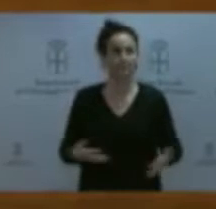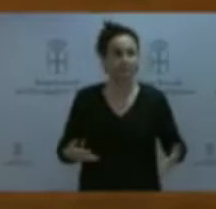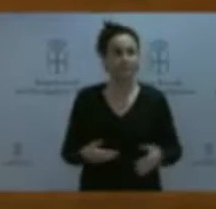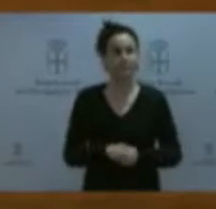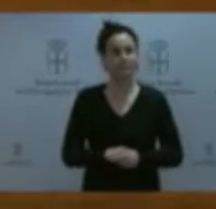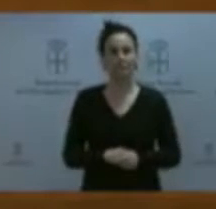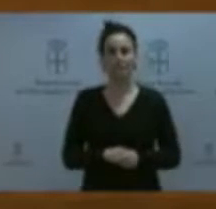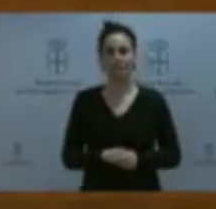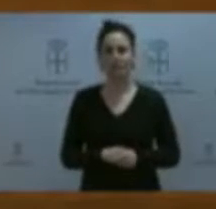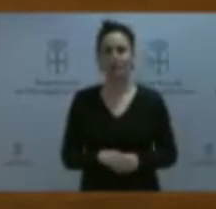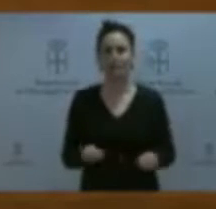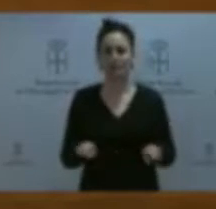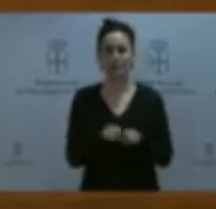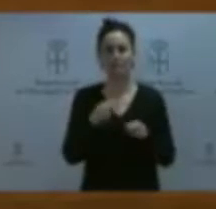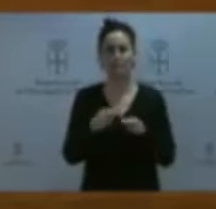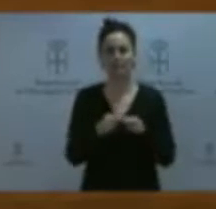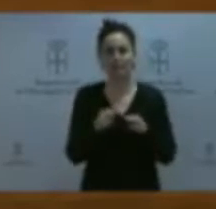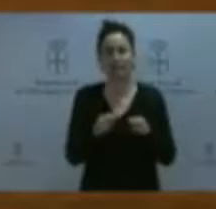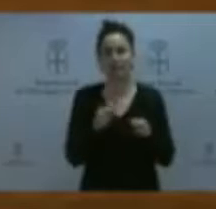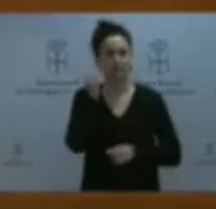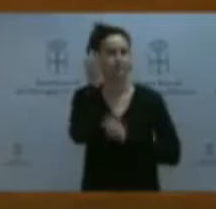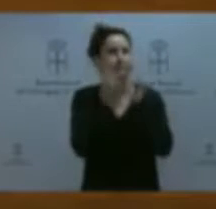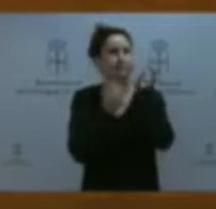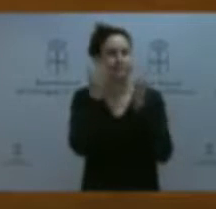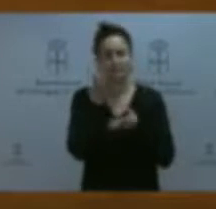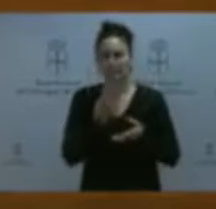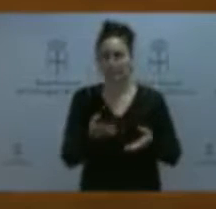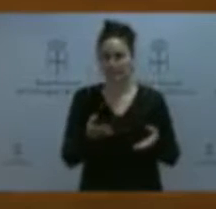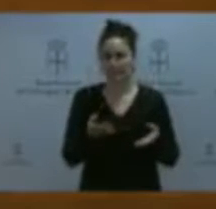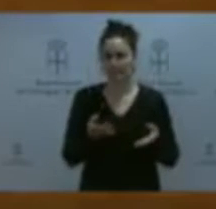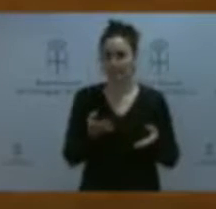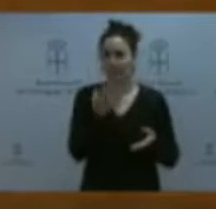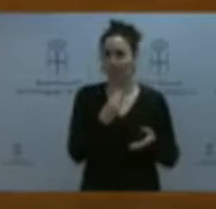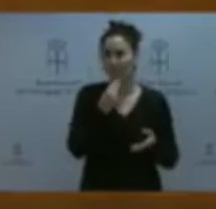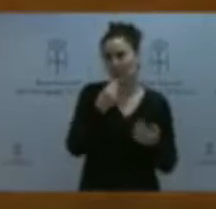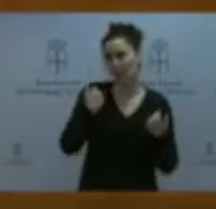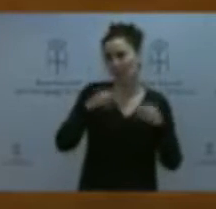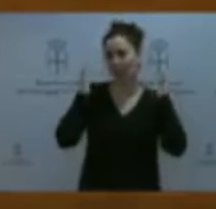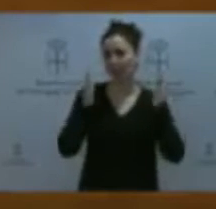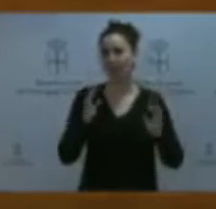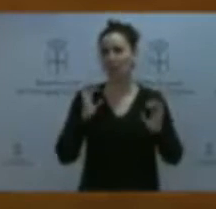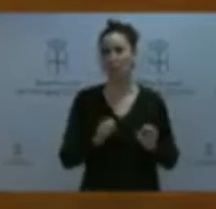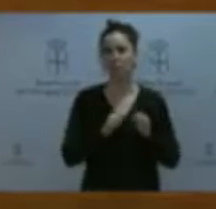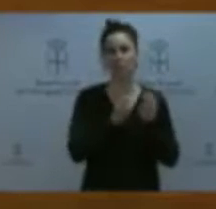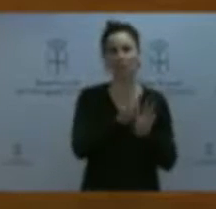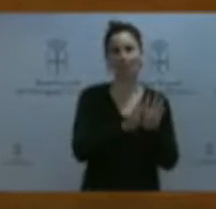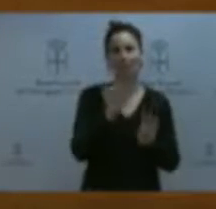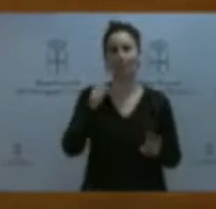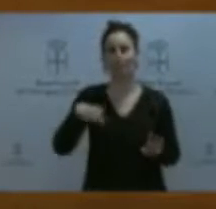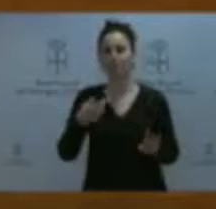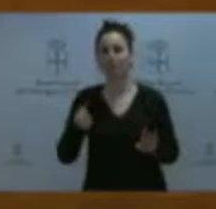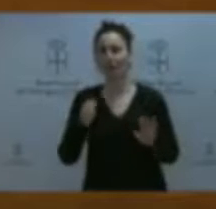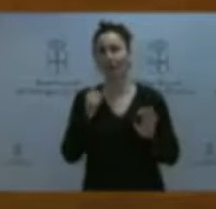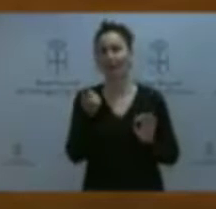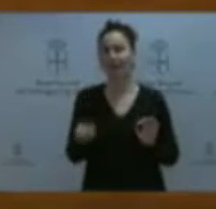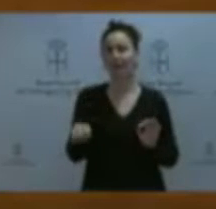¿no? Claro, queda muy rimbombante decir, es que ir de Cangas de Narcea a Ponga cuesta no sé cuánto, pero es que ni siquiera